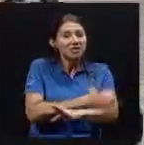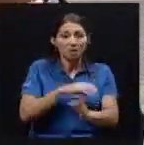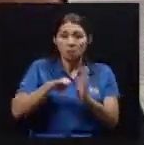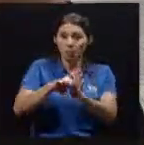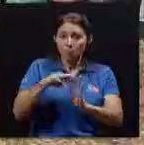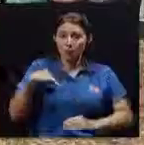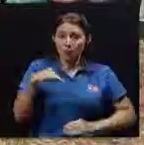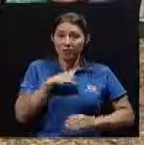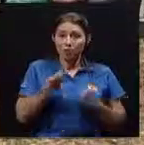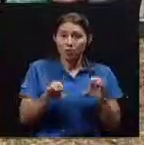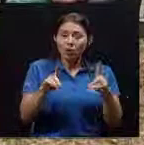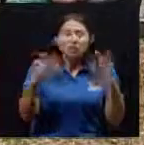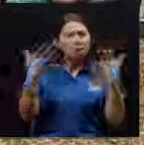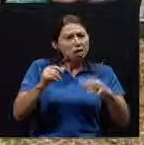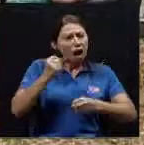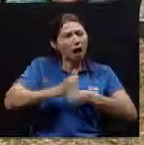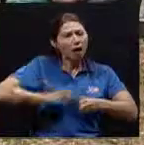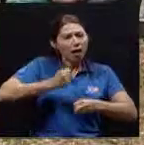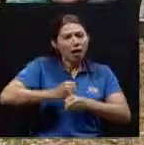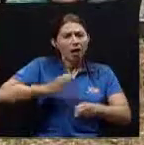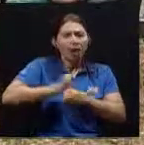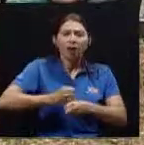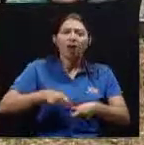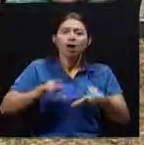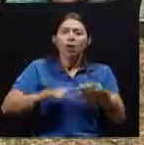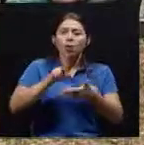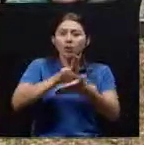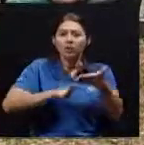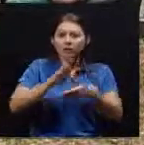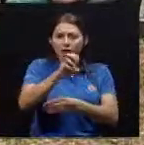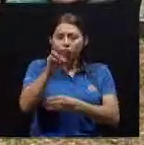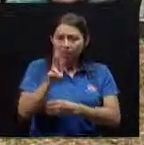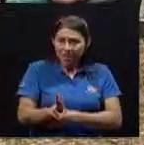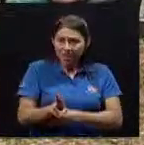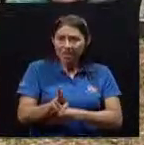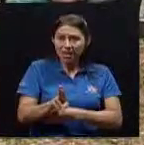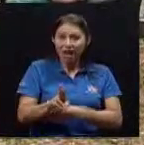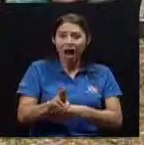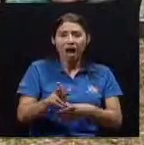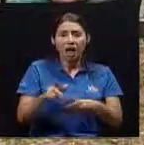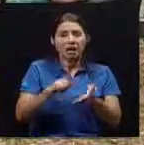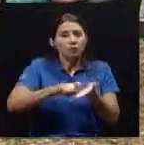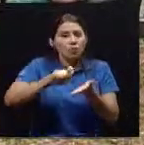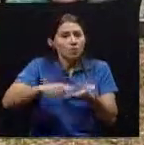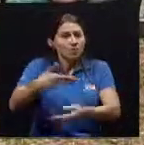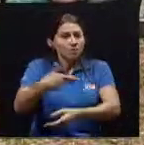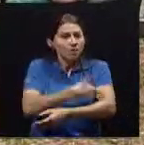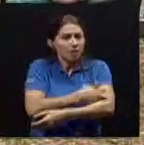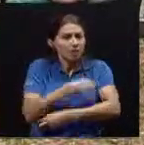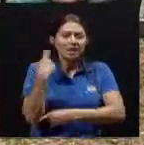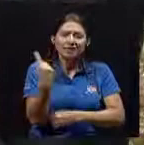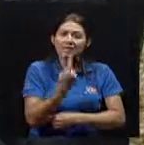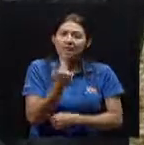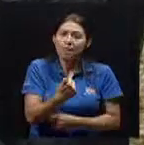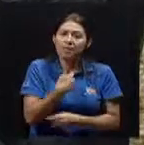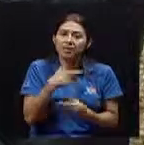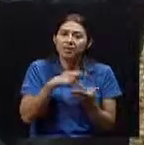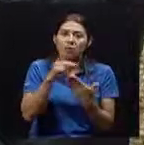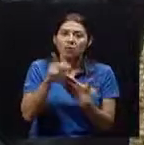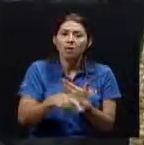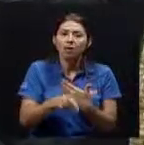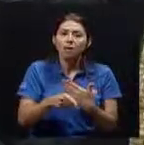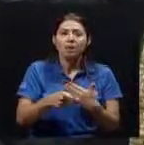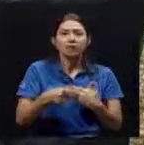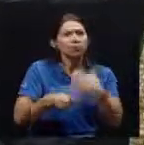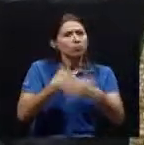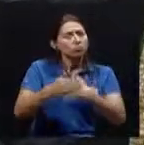ha hecho esfuerzos muy importantes, la Universidad de Costa Rica, yo creo que enfermería siempre se ha caracterizado por tener programas de